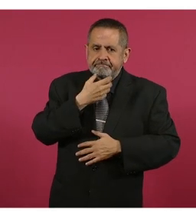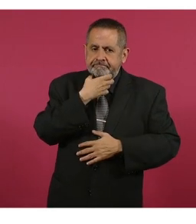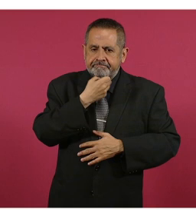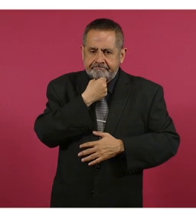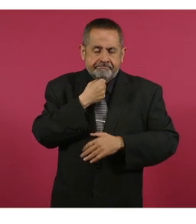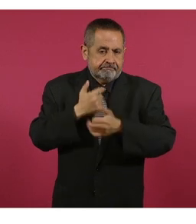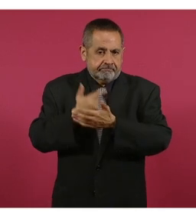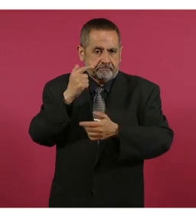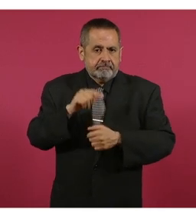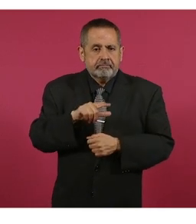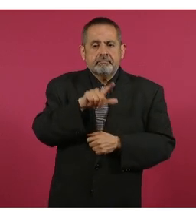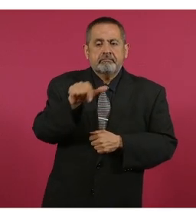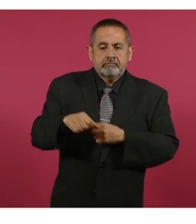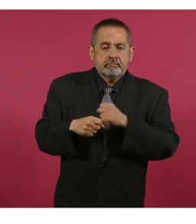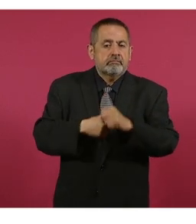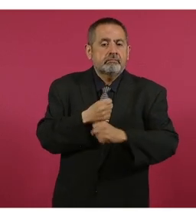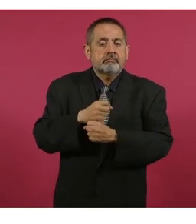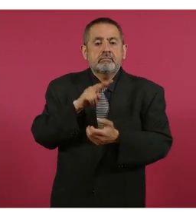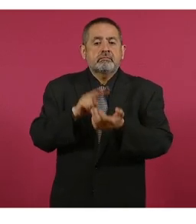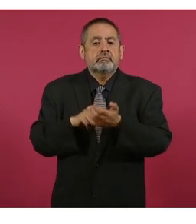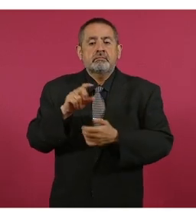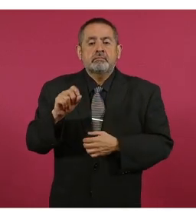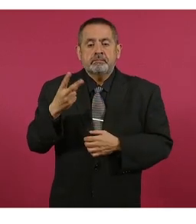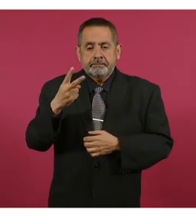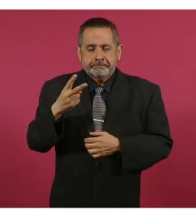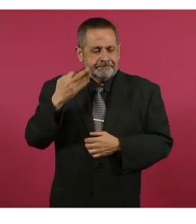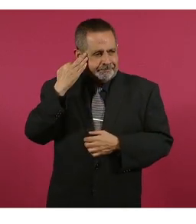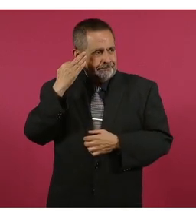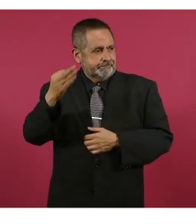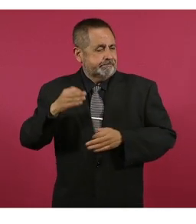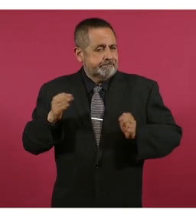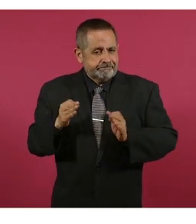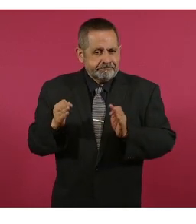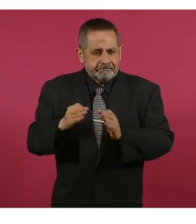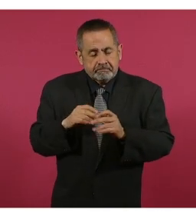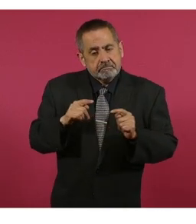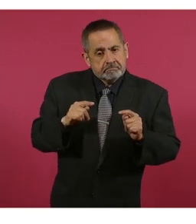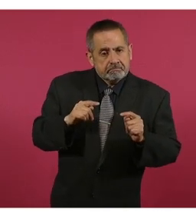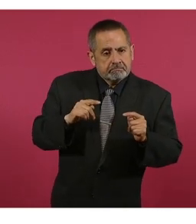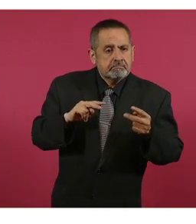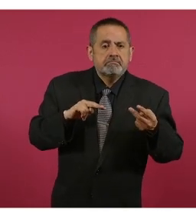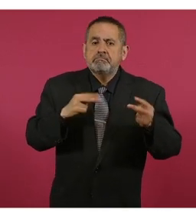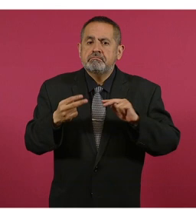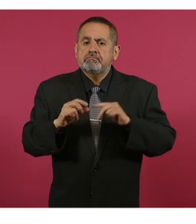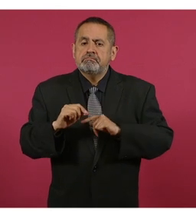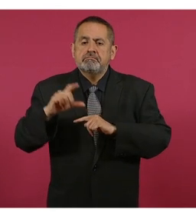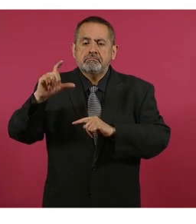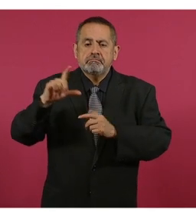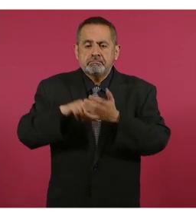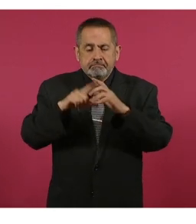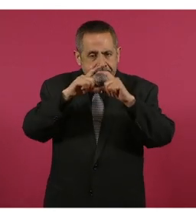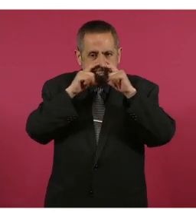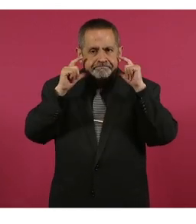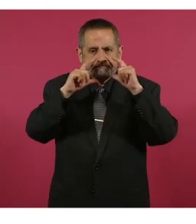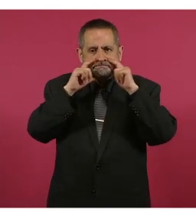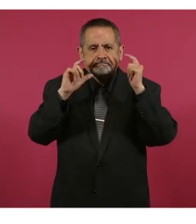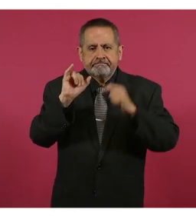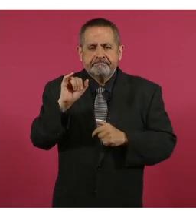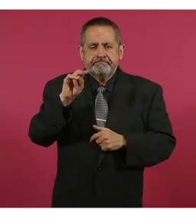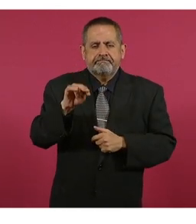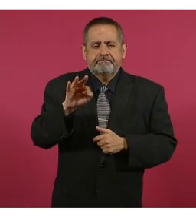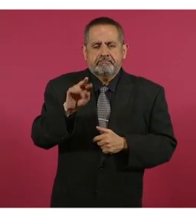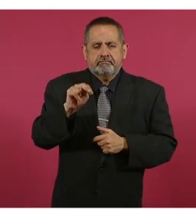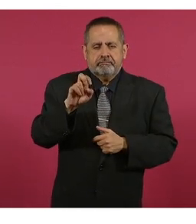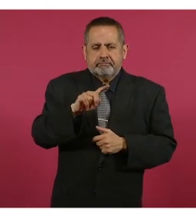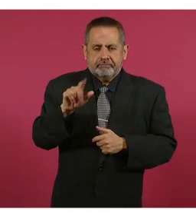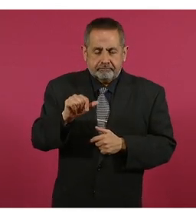Ya en el 22, en la época invernal, pudimos ver una presencia importante de influenza, cosa que también se vio en esta época invernal,